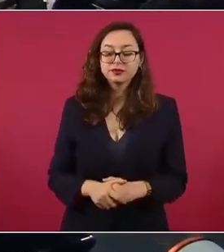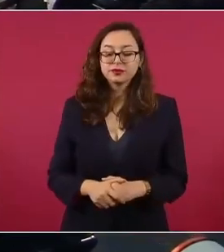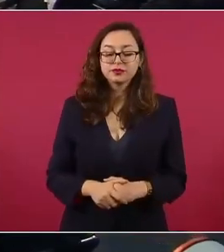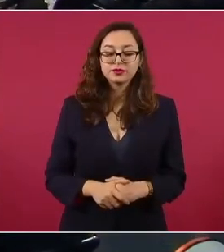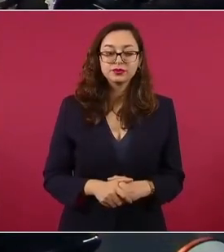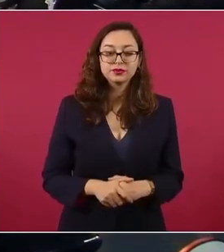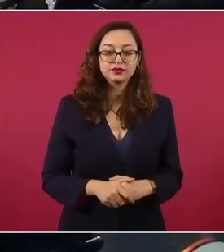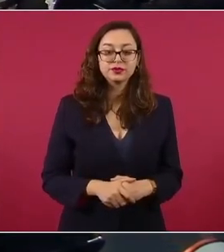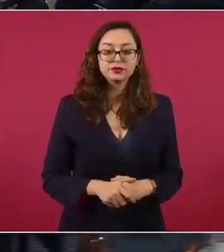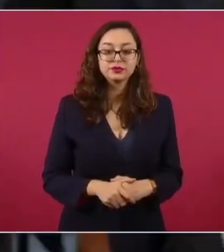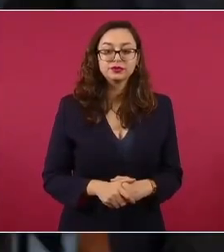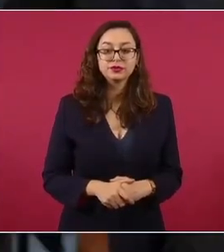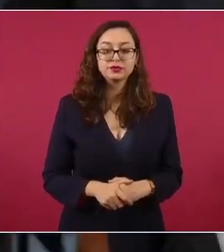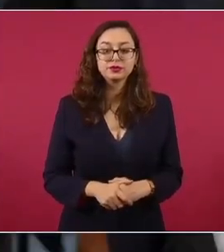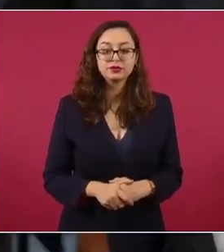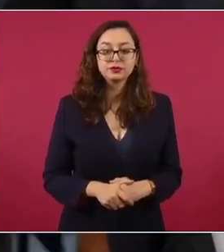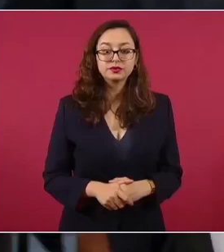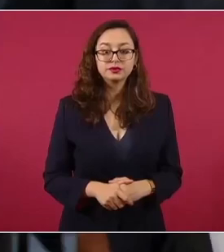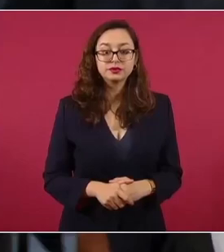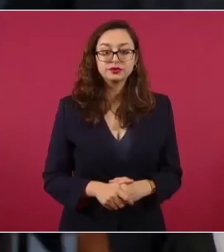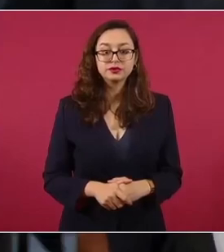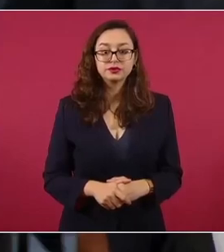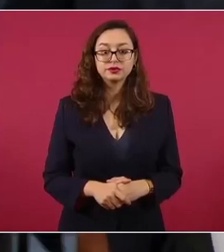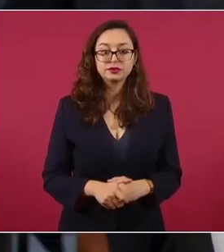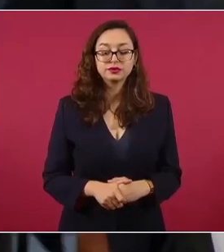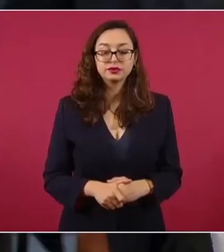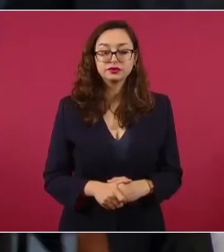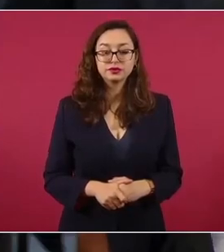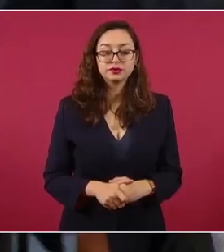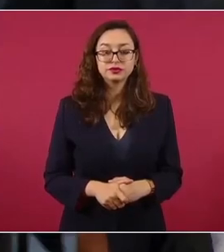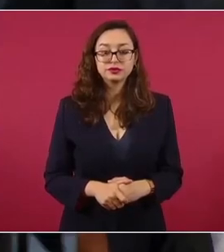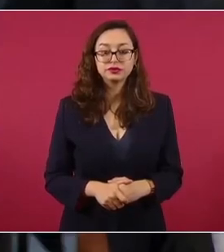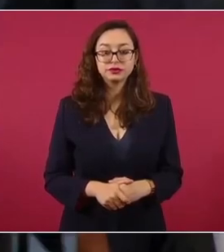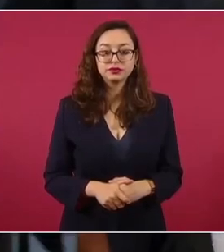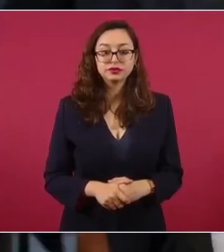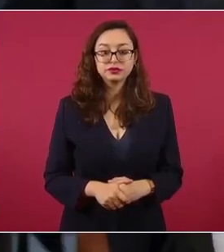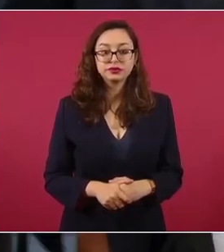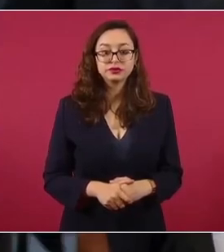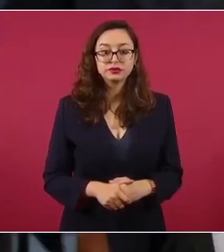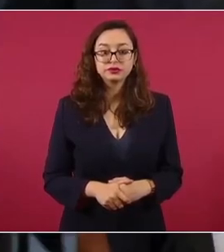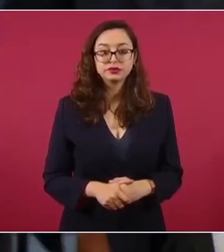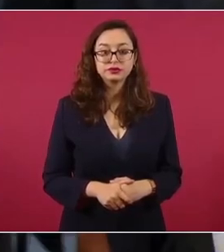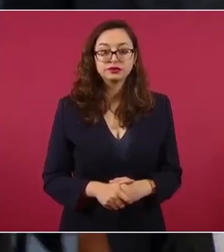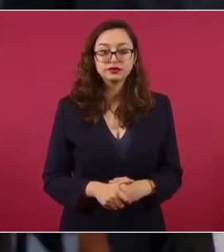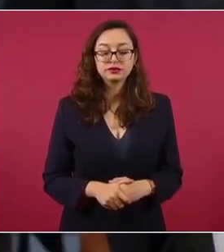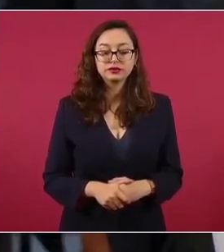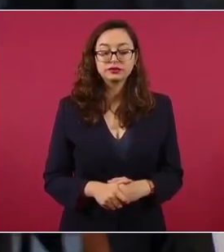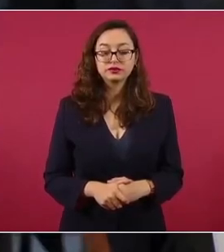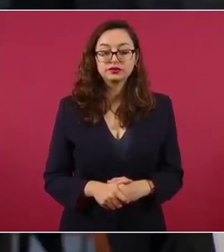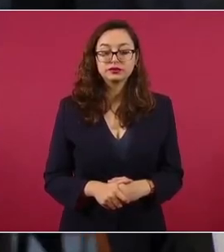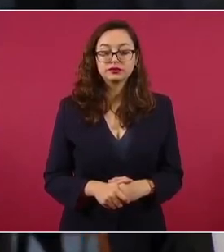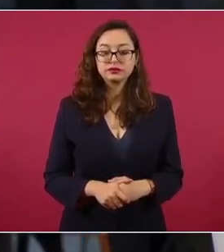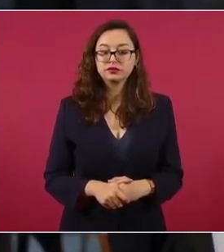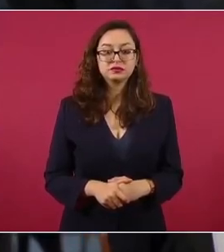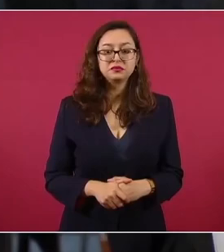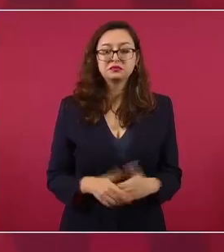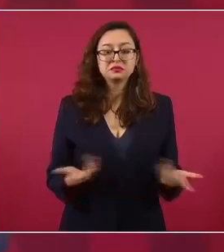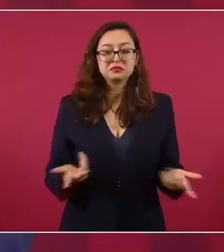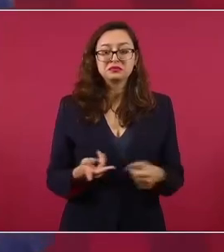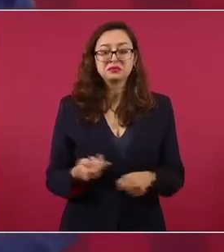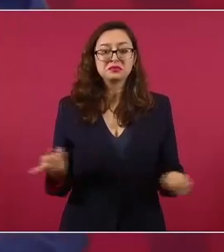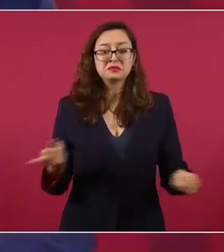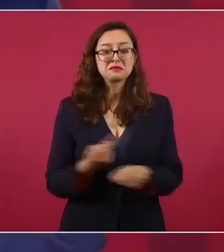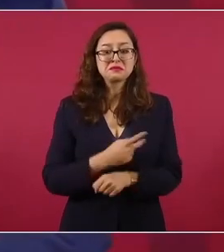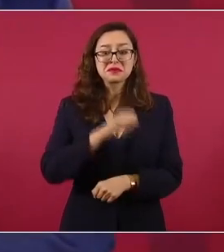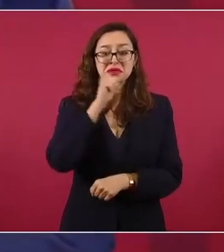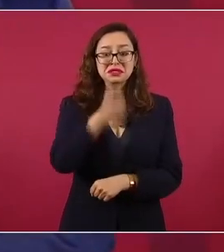Proceso de sucesión presidencial y no antes o después. O sea, ¿cuál es el riesgo de que no pase esta reforma? Nada, no pasa absolutamente